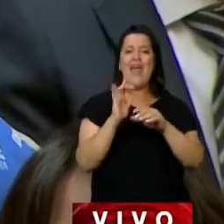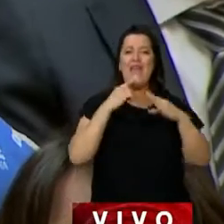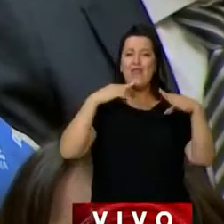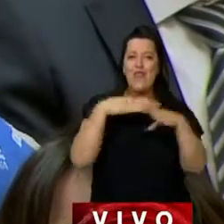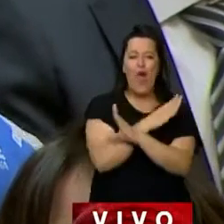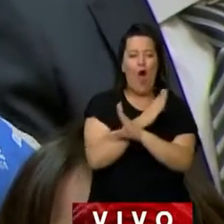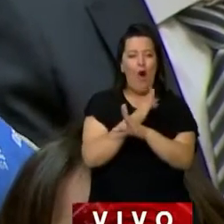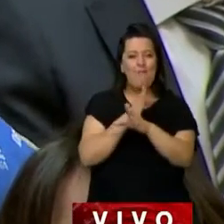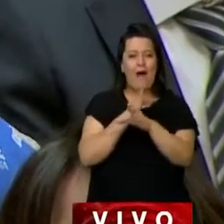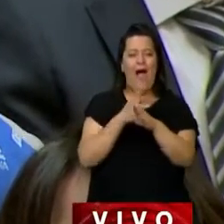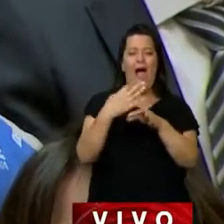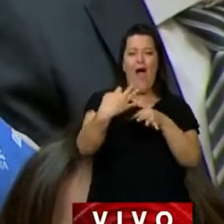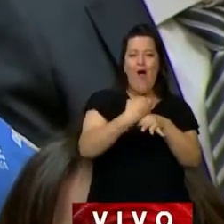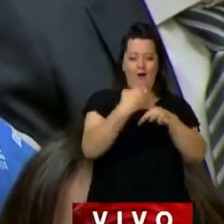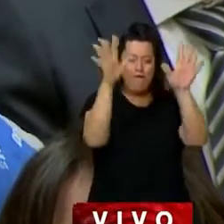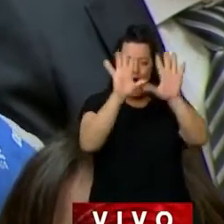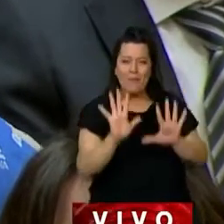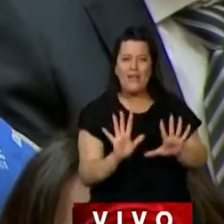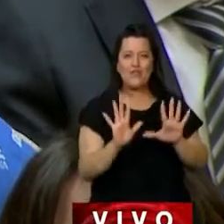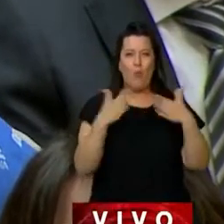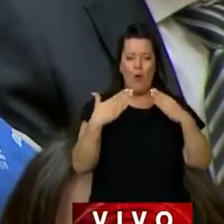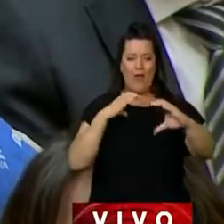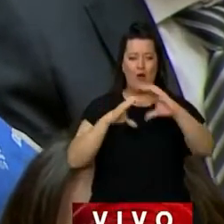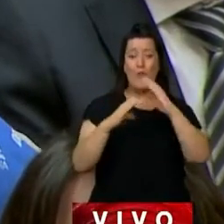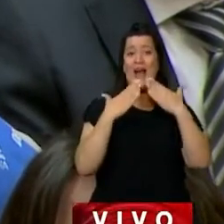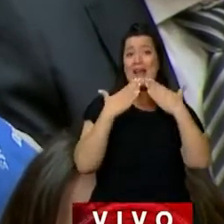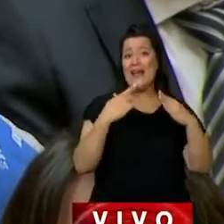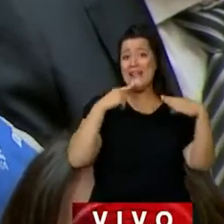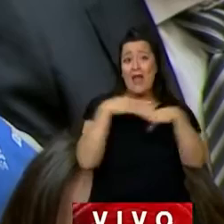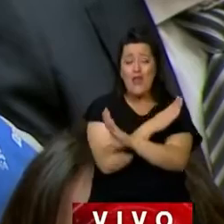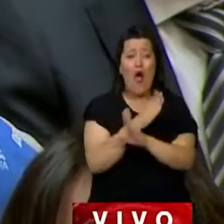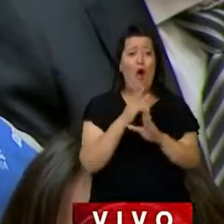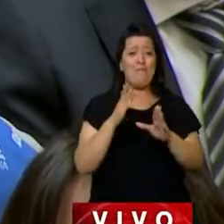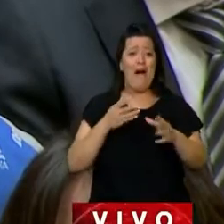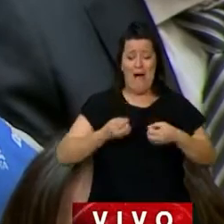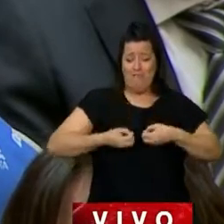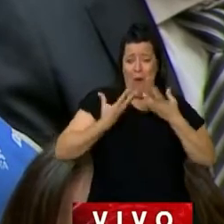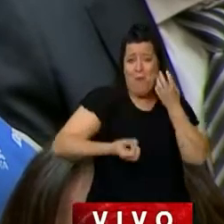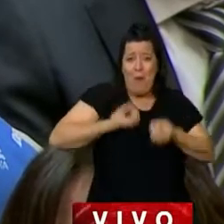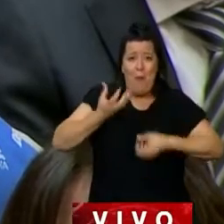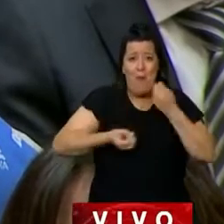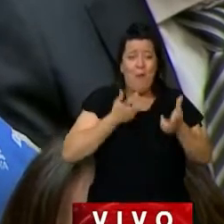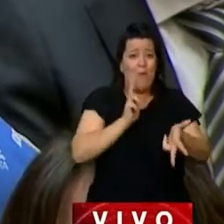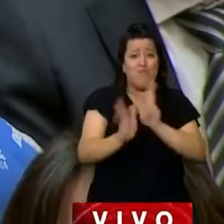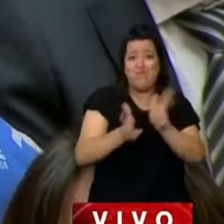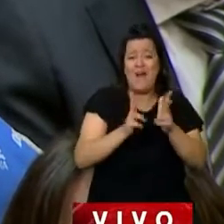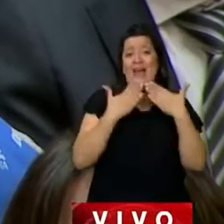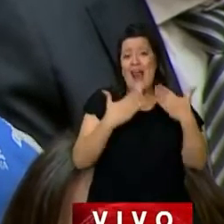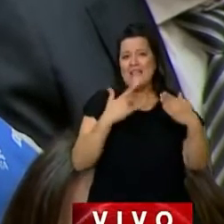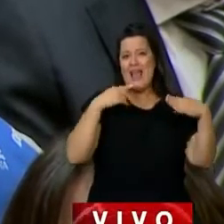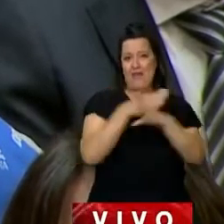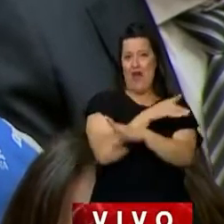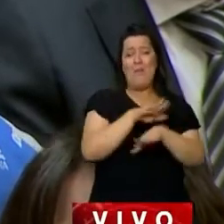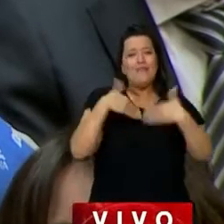podemos formarnos, construirnos, comunicarnos, decirnos todo lo que nos tenemos que decir, poder actuar